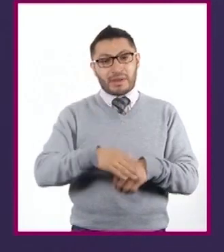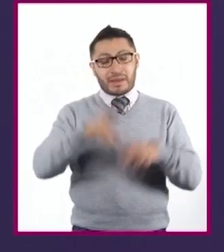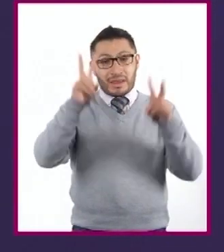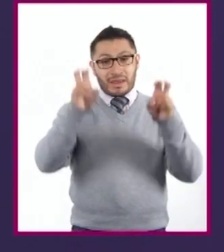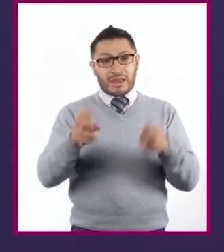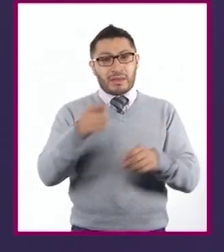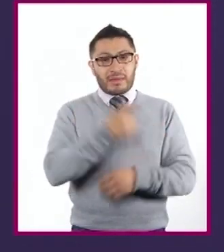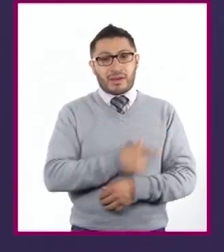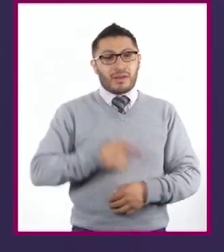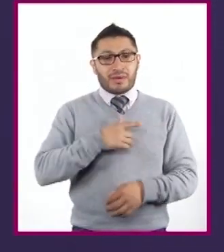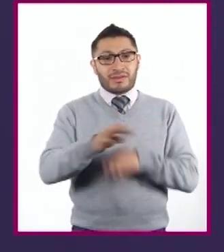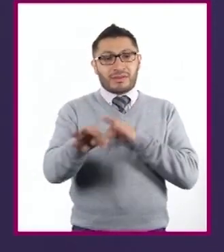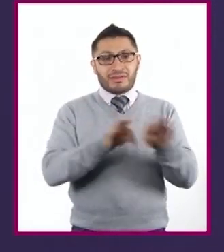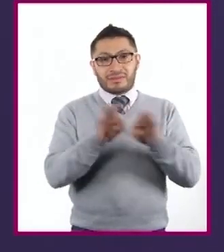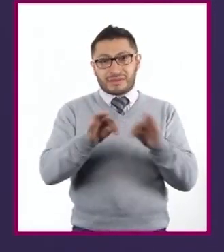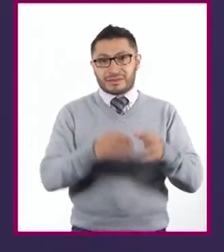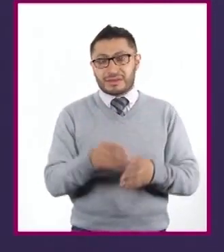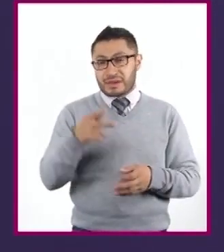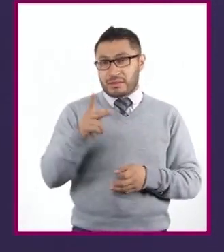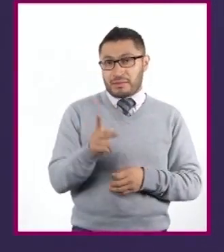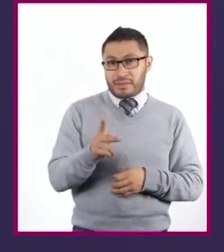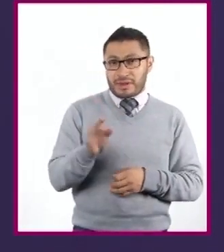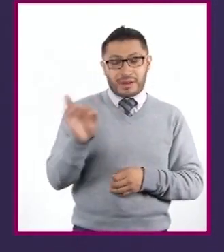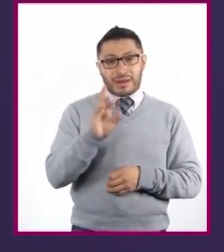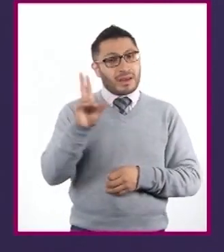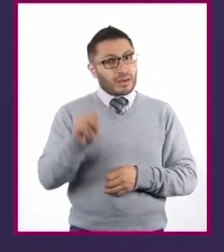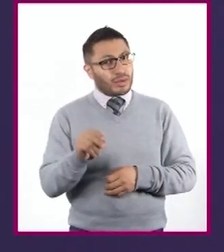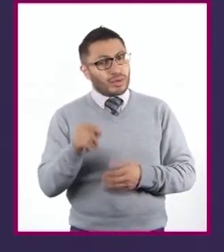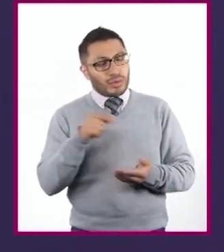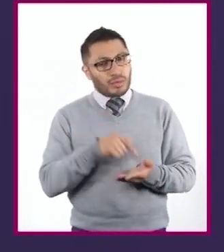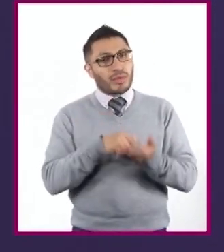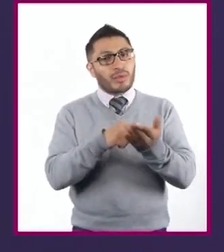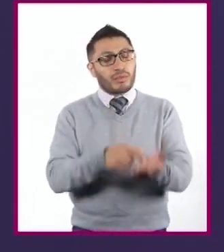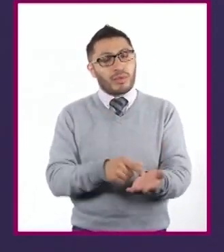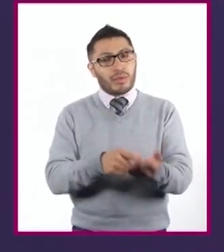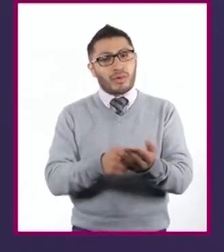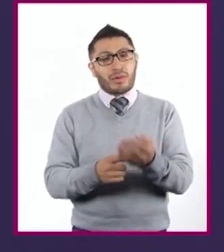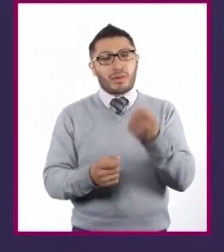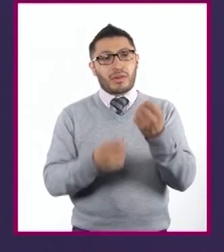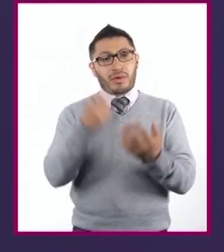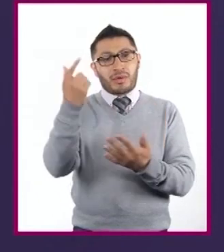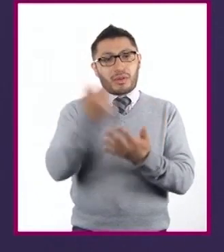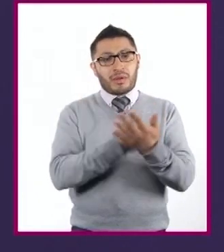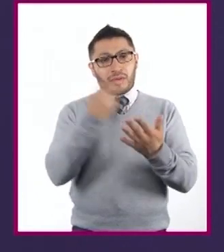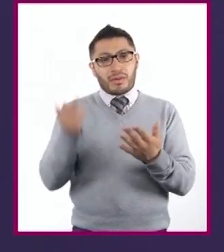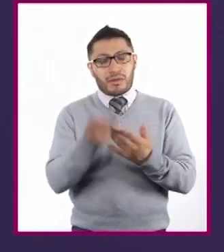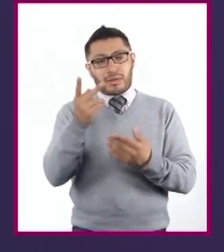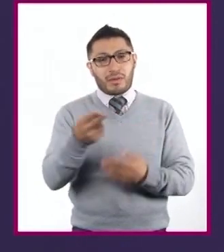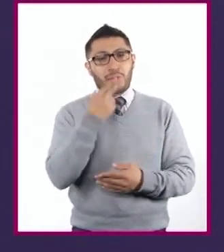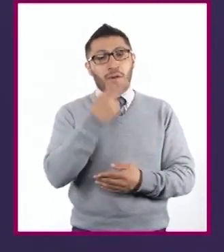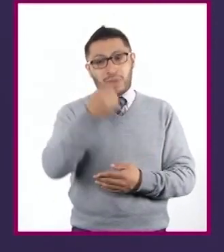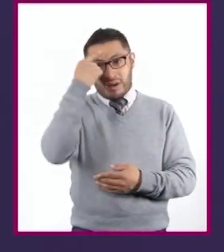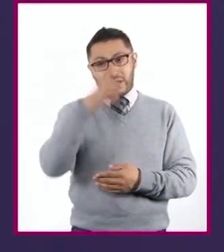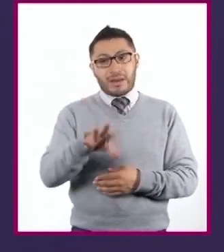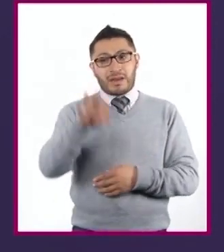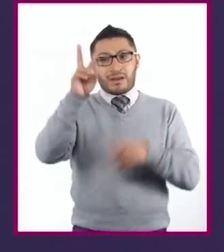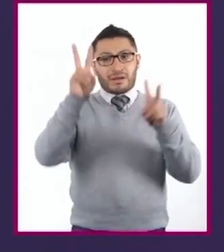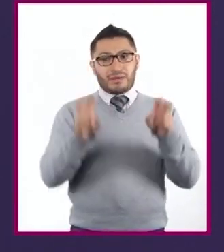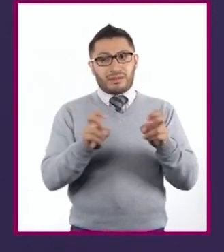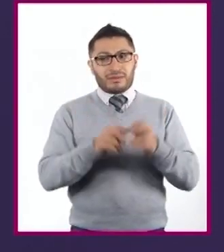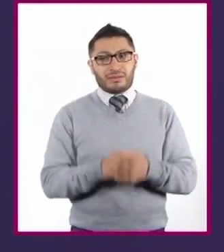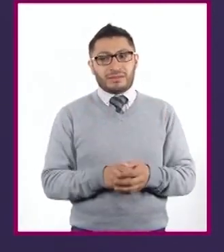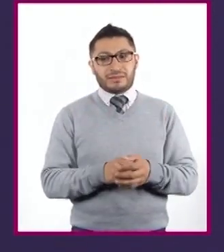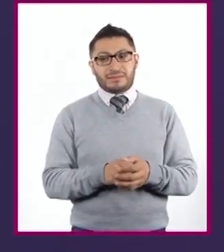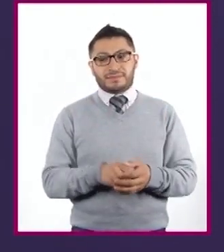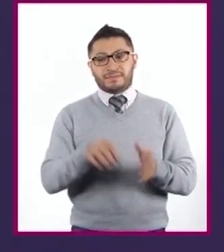les gustaría trabajar, pero de no ser así, les propongo algunas preguntas que les pueden servir para elegir uno.